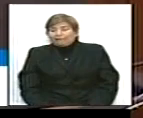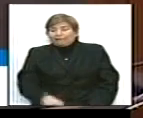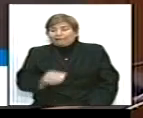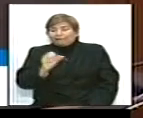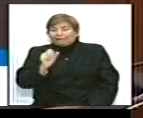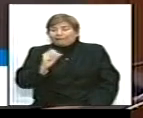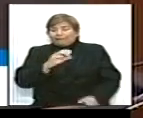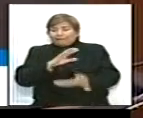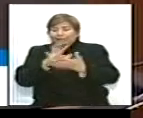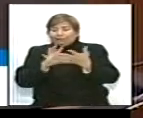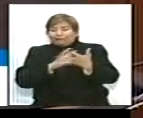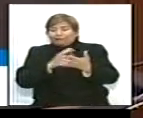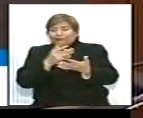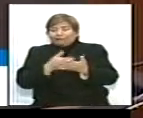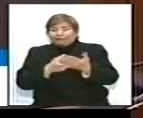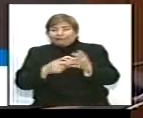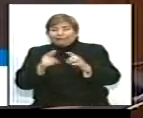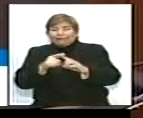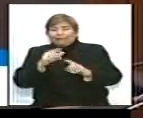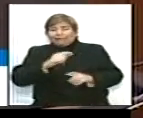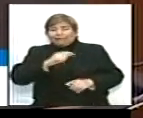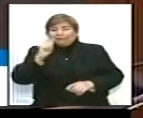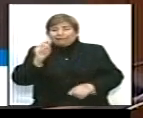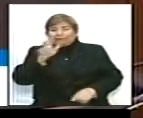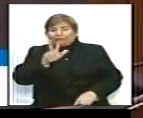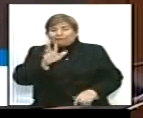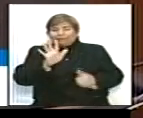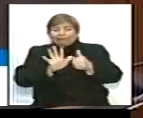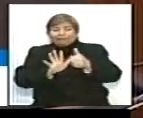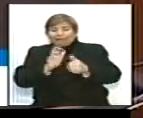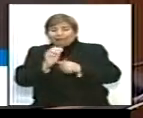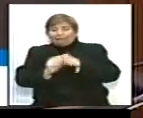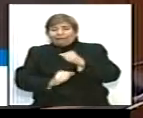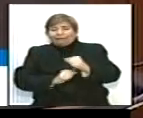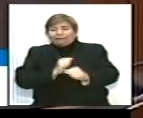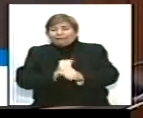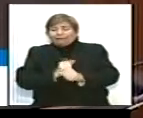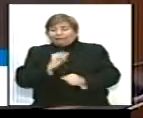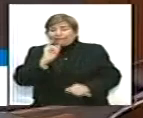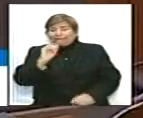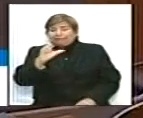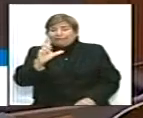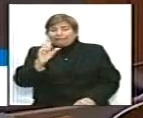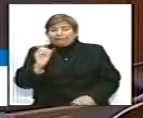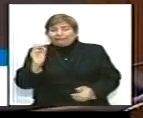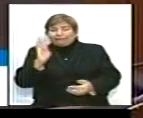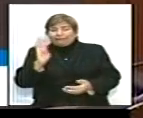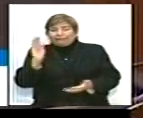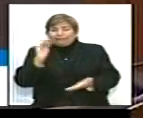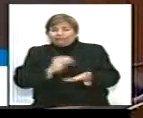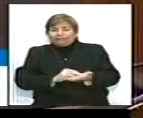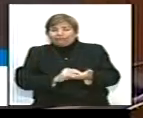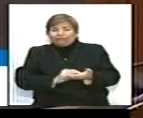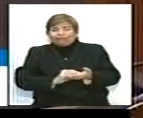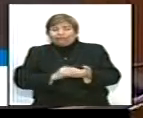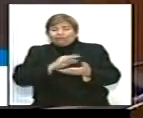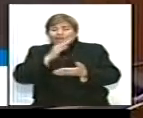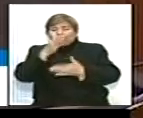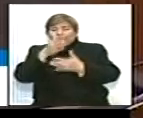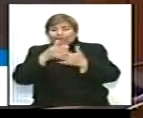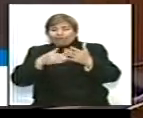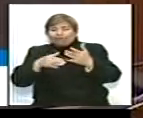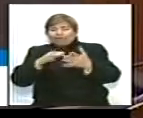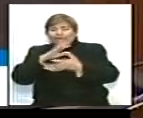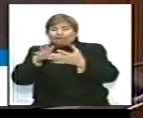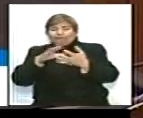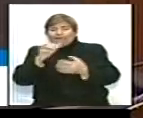Sauder contaminó la bahía Ite en Tacna durante 36 años. En Hilo emitió más de 4 veces y medio el límite de dióxido